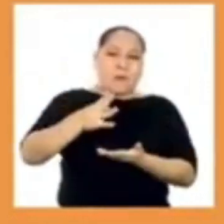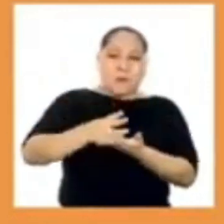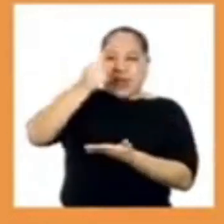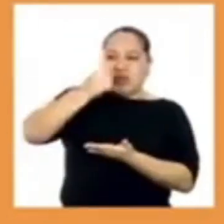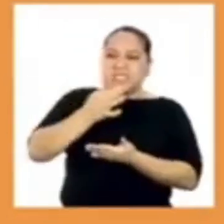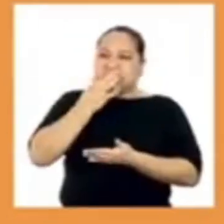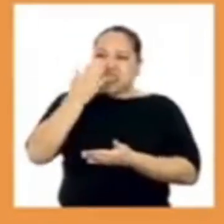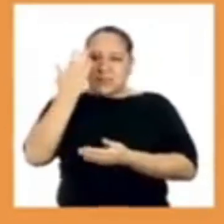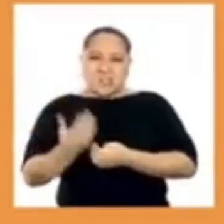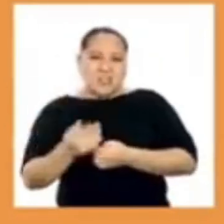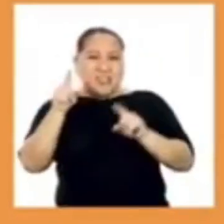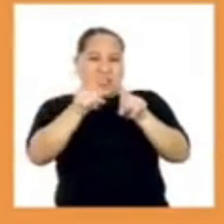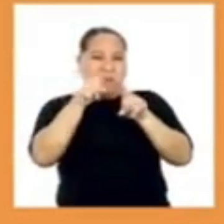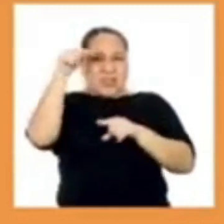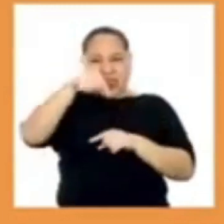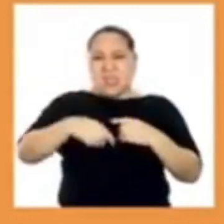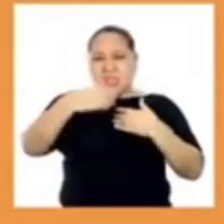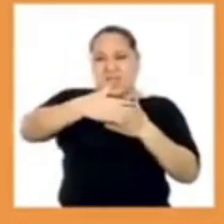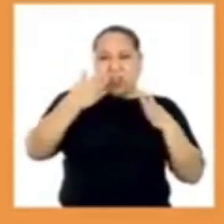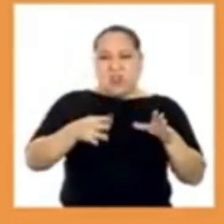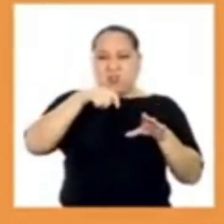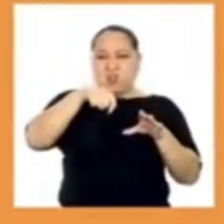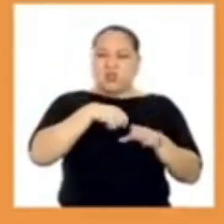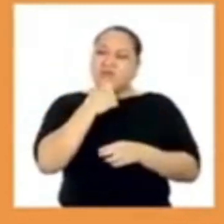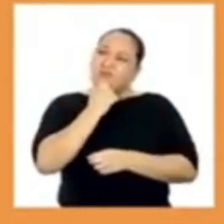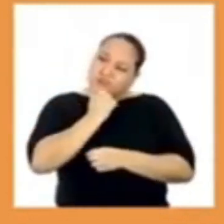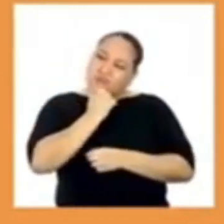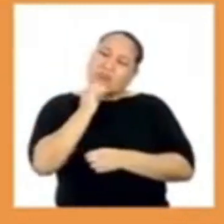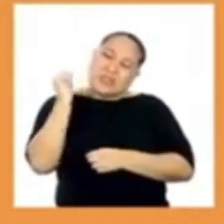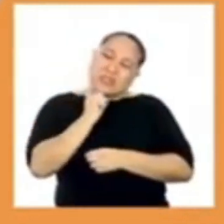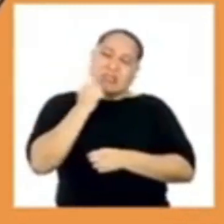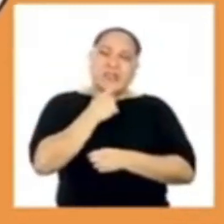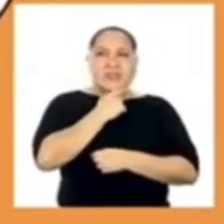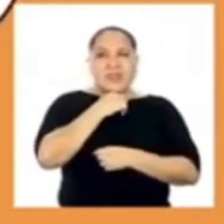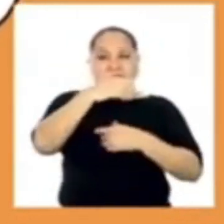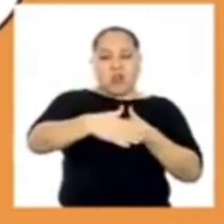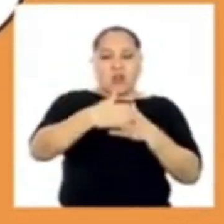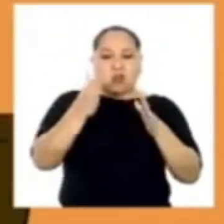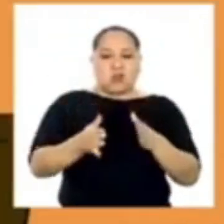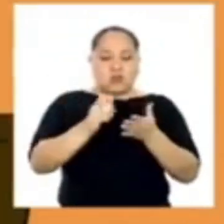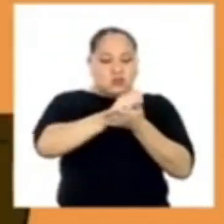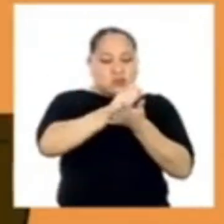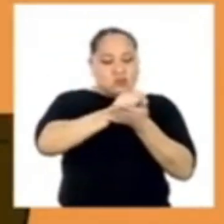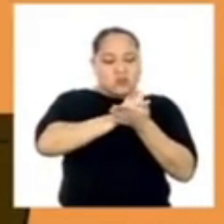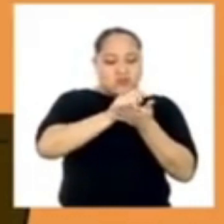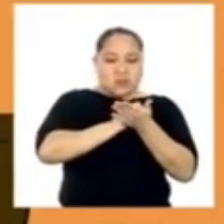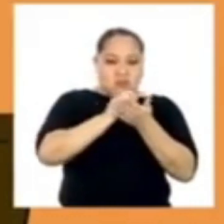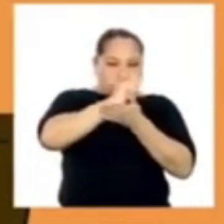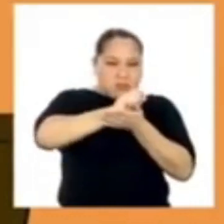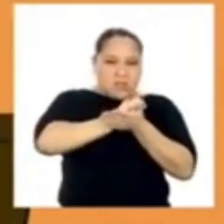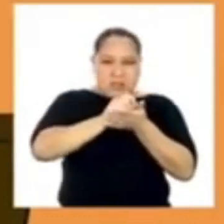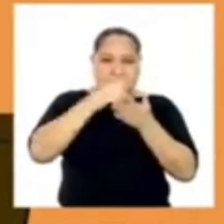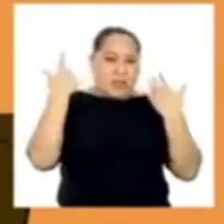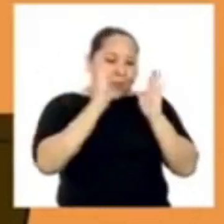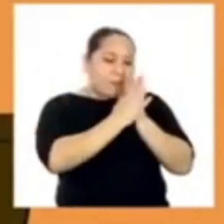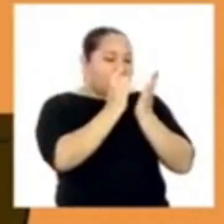papeles, plásticos y vidrios también en la cocina. Sí, puede ser. Cocina,